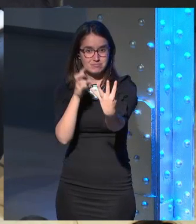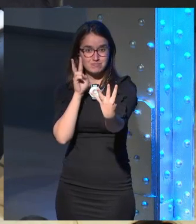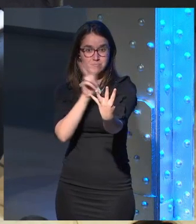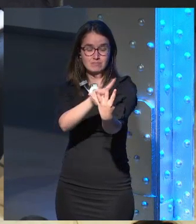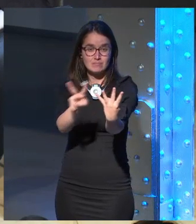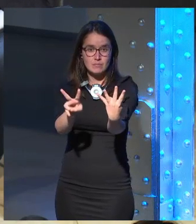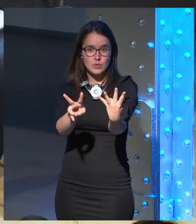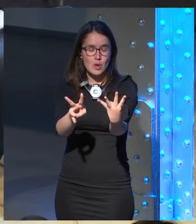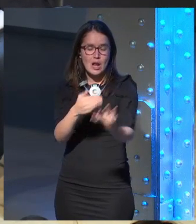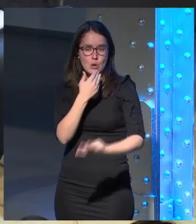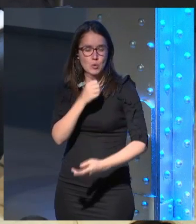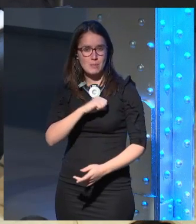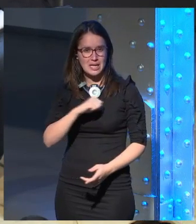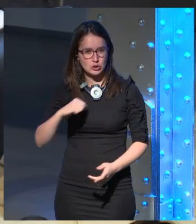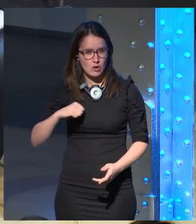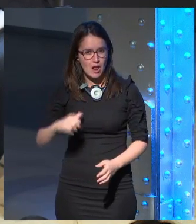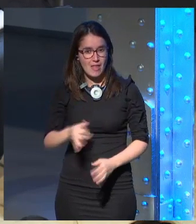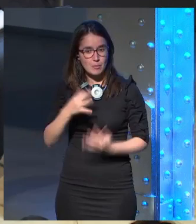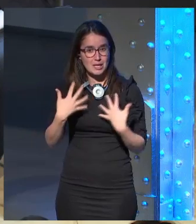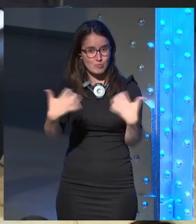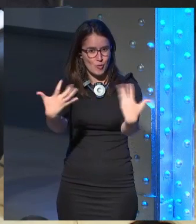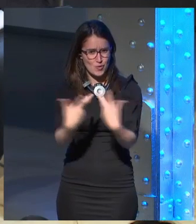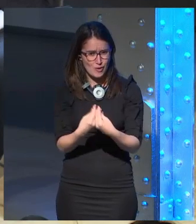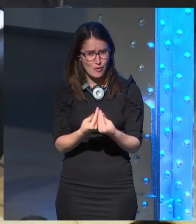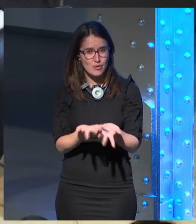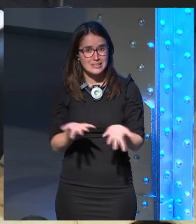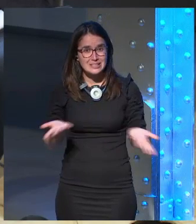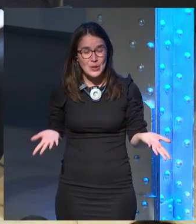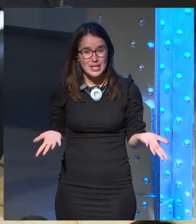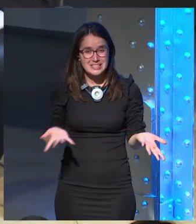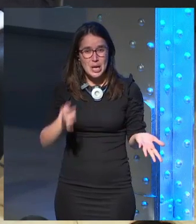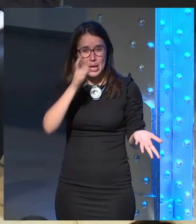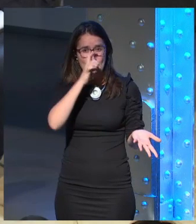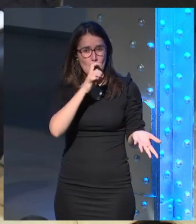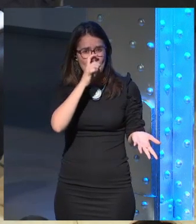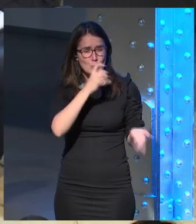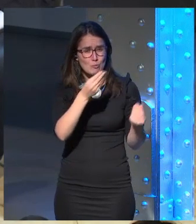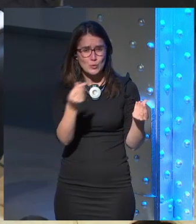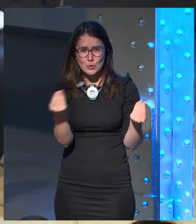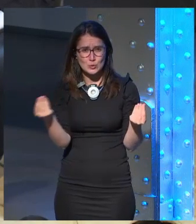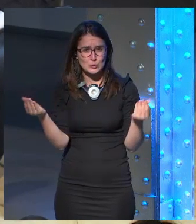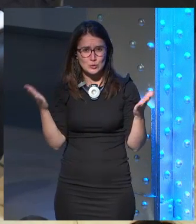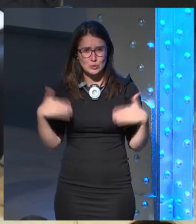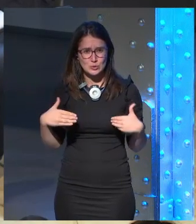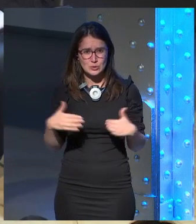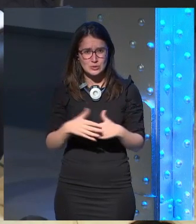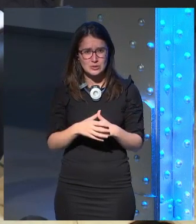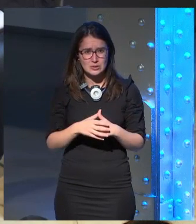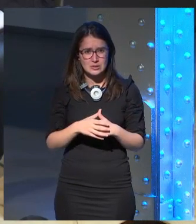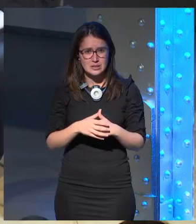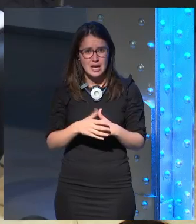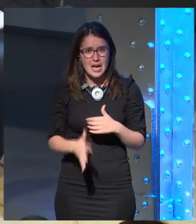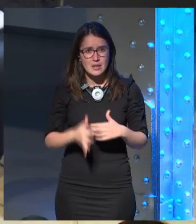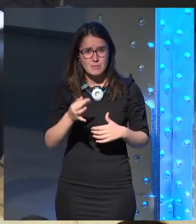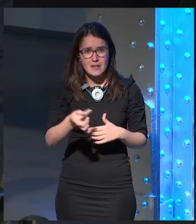algo muy impersonal, además con público. Entonces no tengo muchos recuerdos de ese momento,